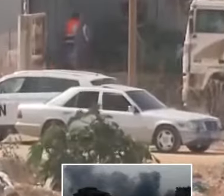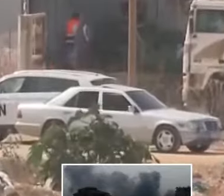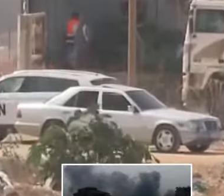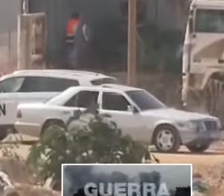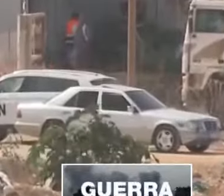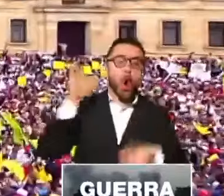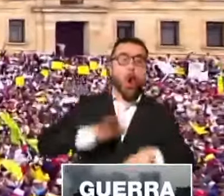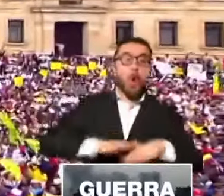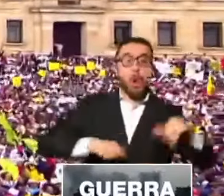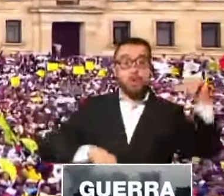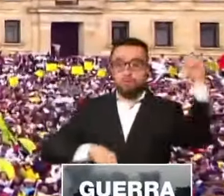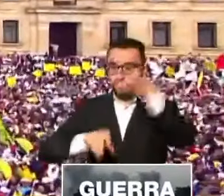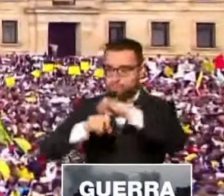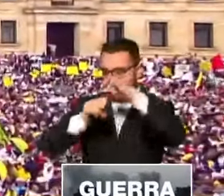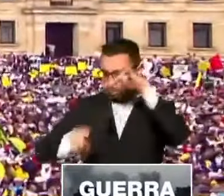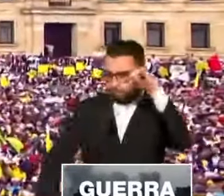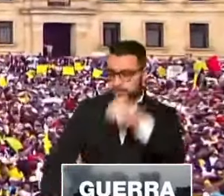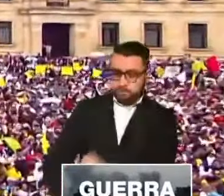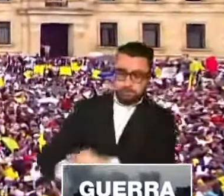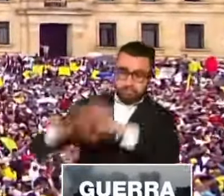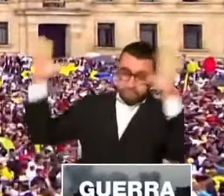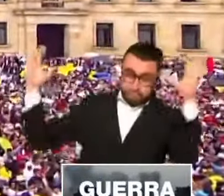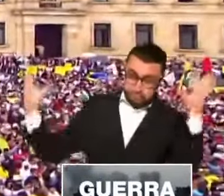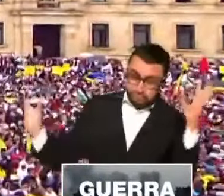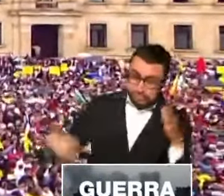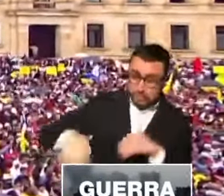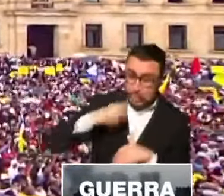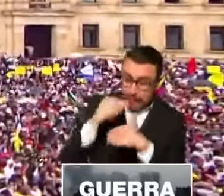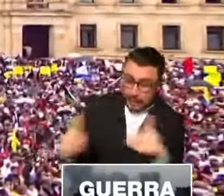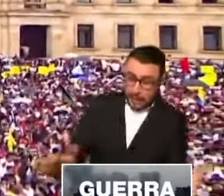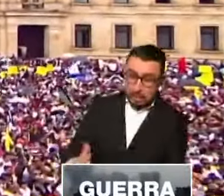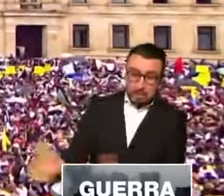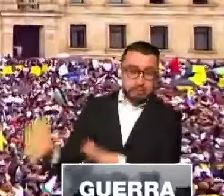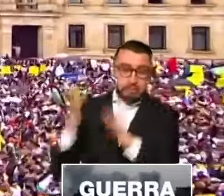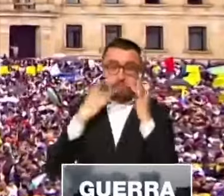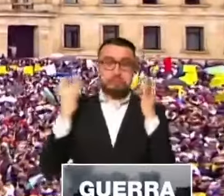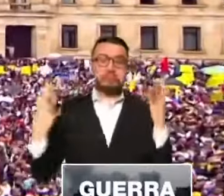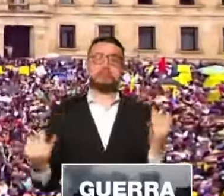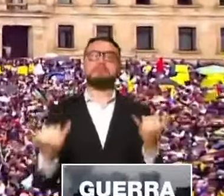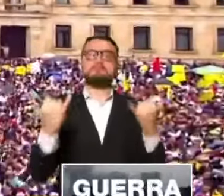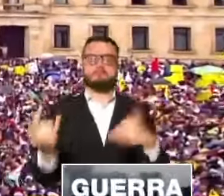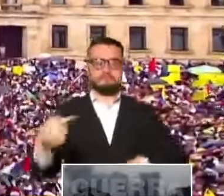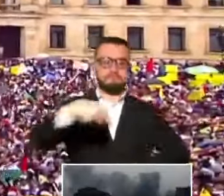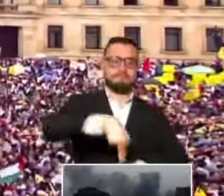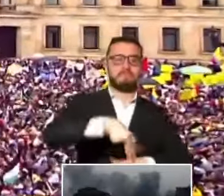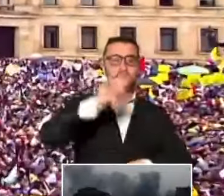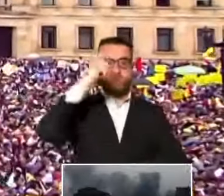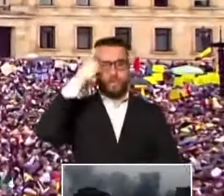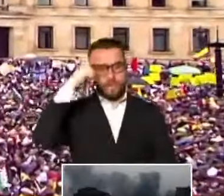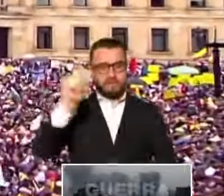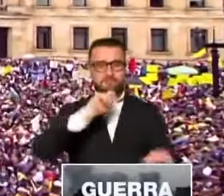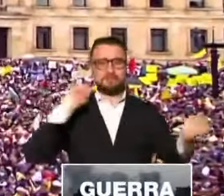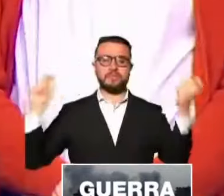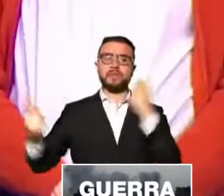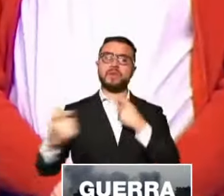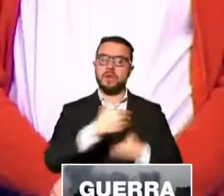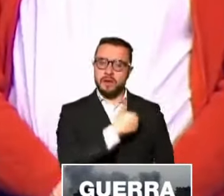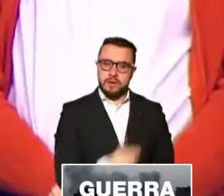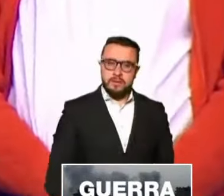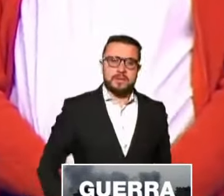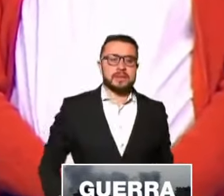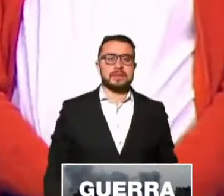tiene una consecuencia porque pasa de las palabras a los hechos y creo que esto podría también ser una invitación a que otros países tomen